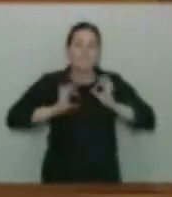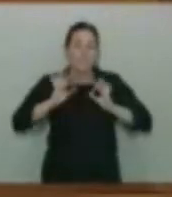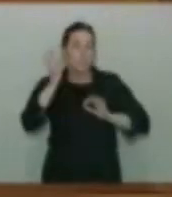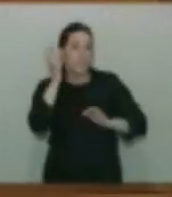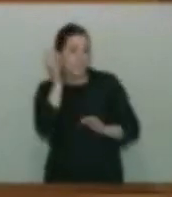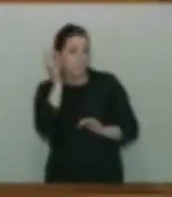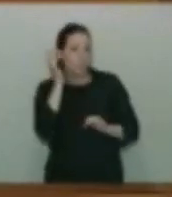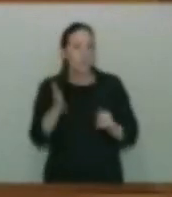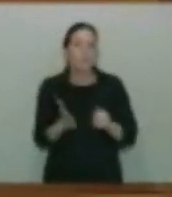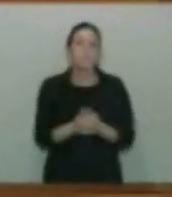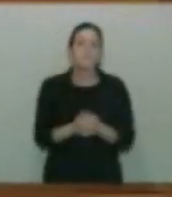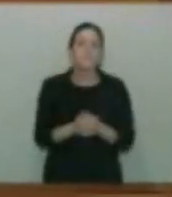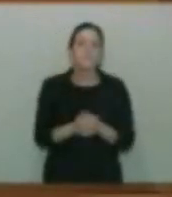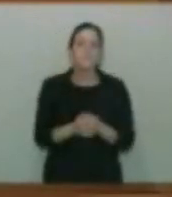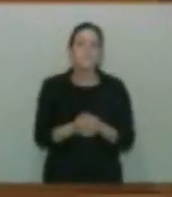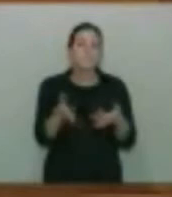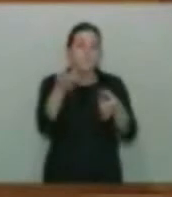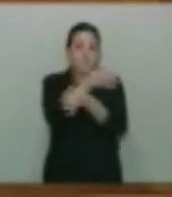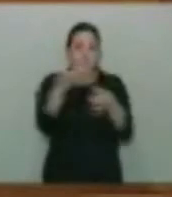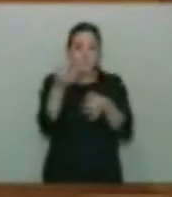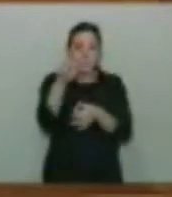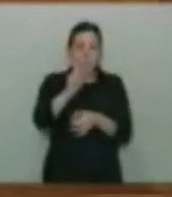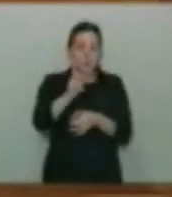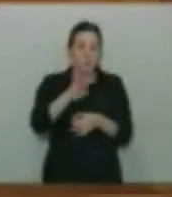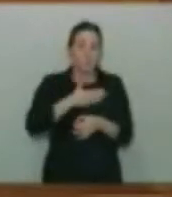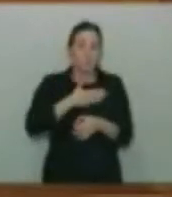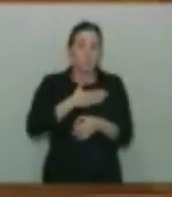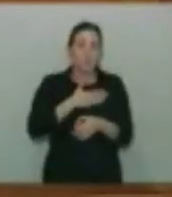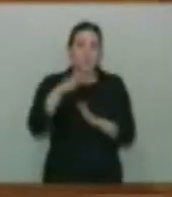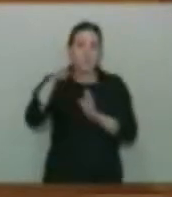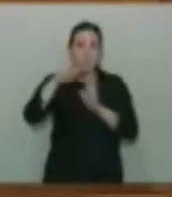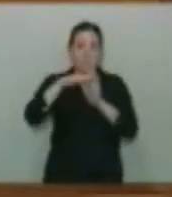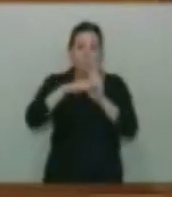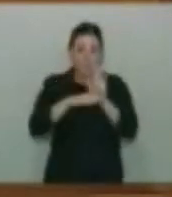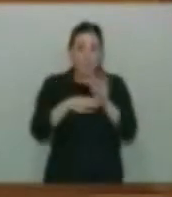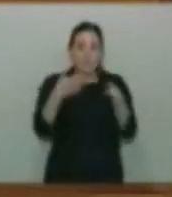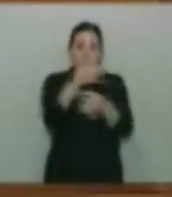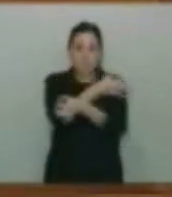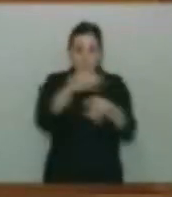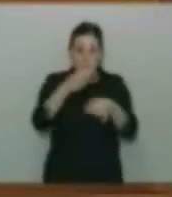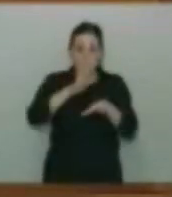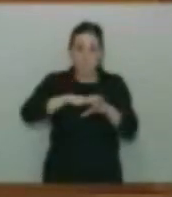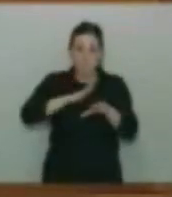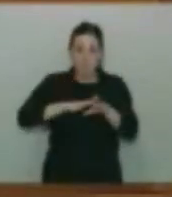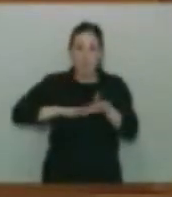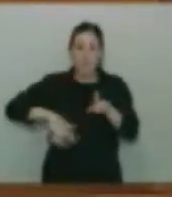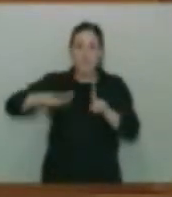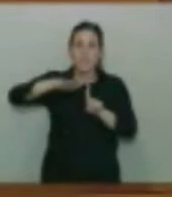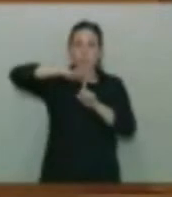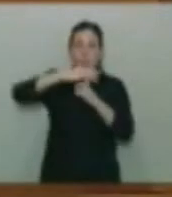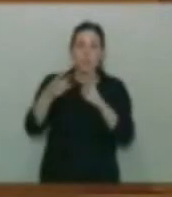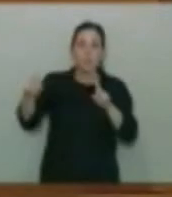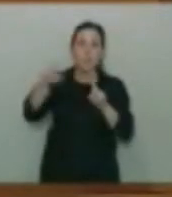femenino, no tienen eficacia. Para nosotros, las medidas que sí tienen eficacia para atacar esta situación son las medidas